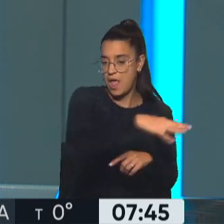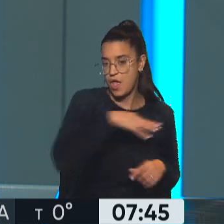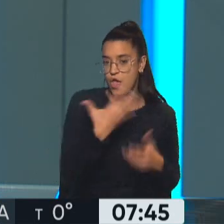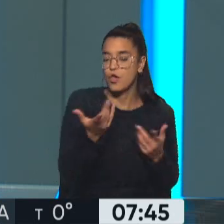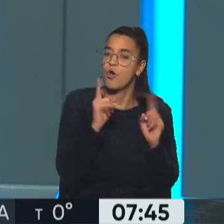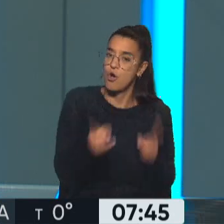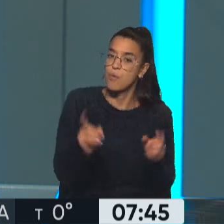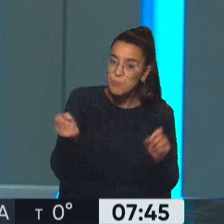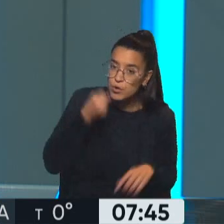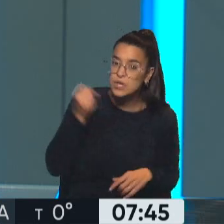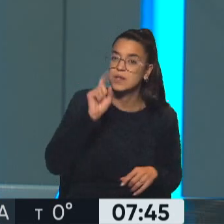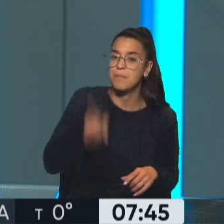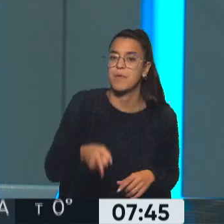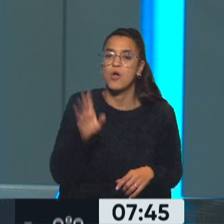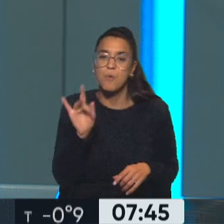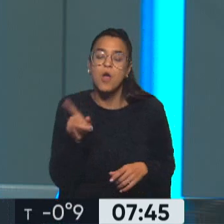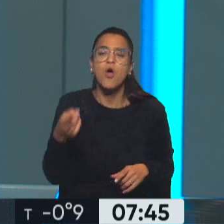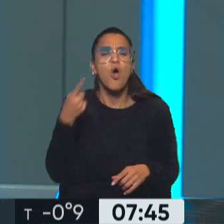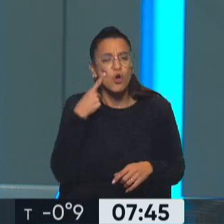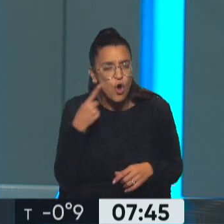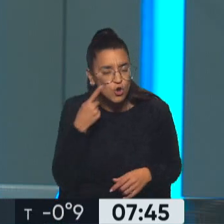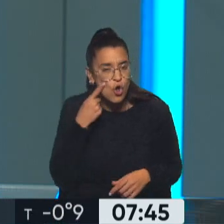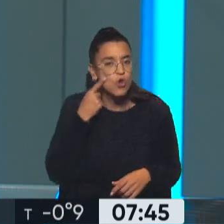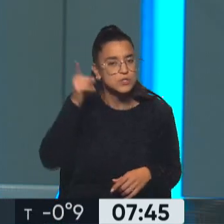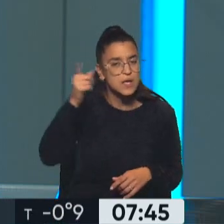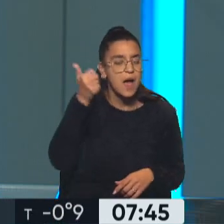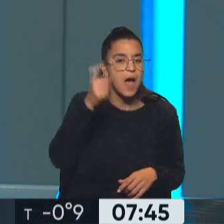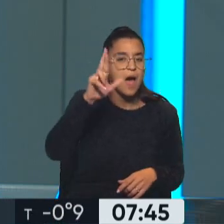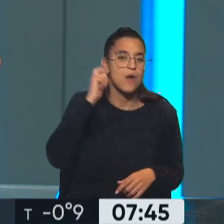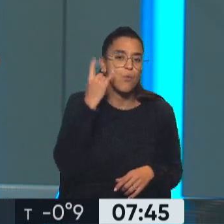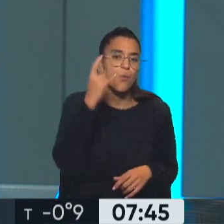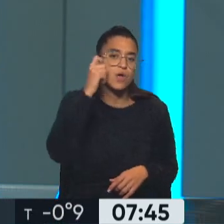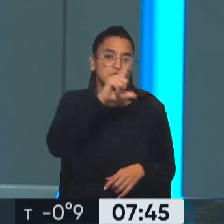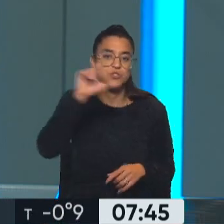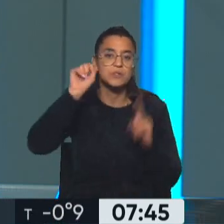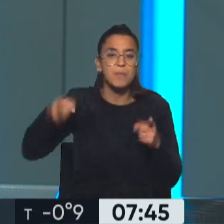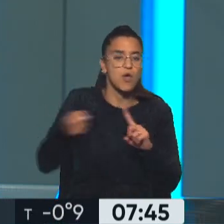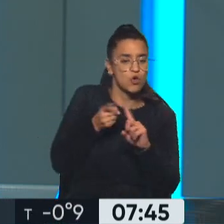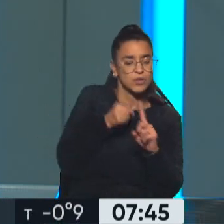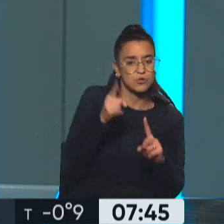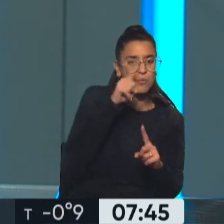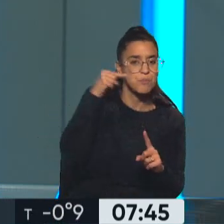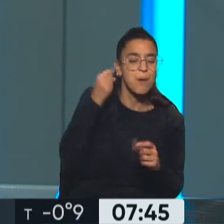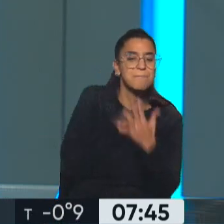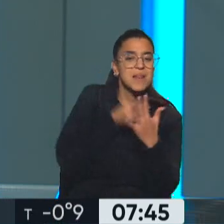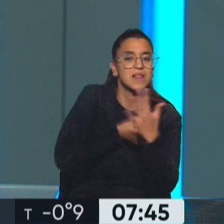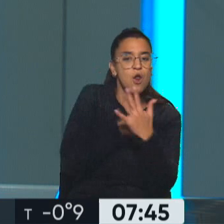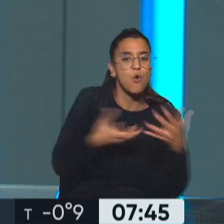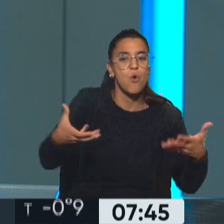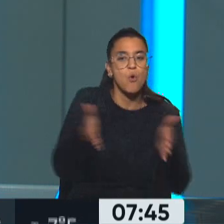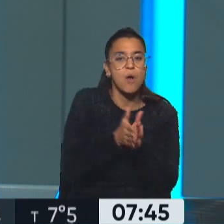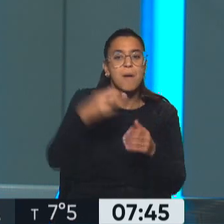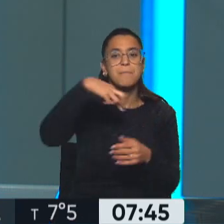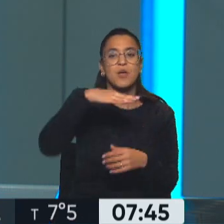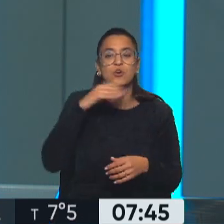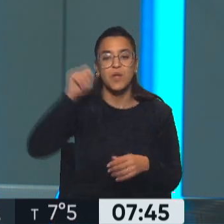muy compleja. Conoce esos pasillos, si se quiere, Jorge Argüello, que además es muy cercano a Alberto Fernández porque militaron juntos en el PJ